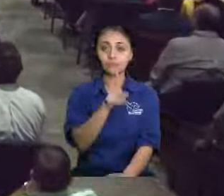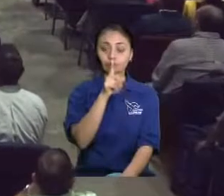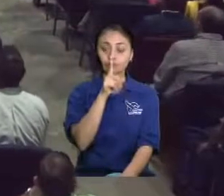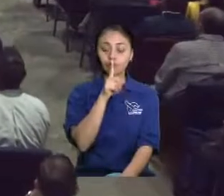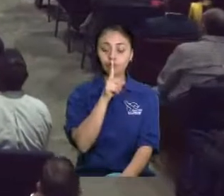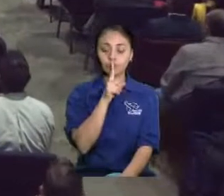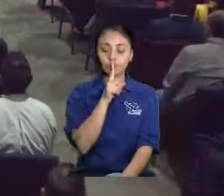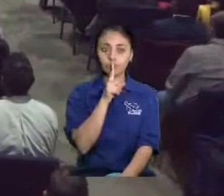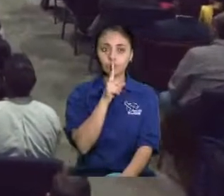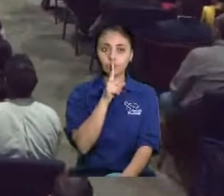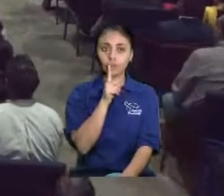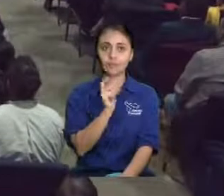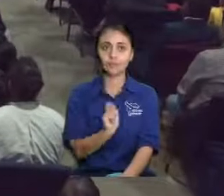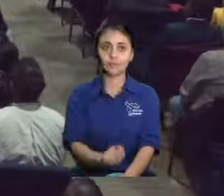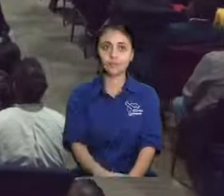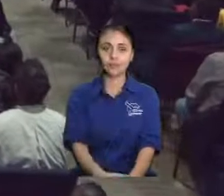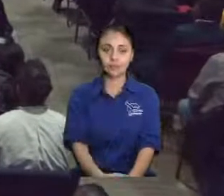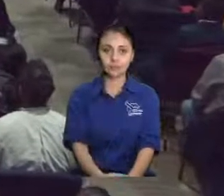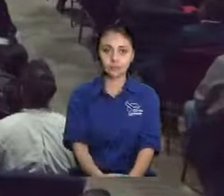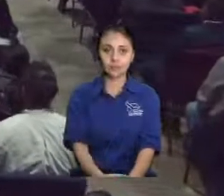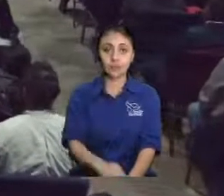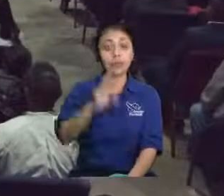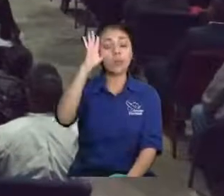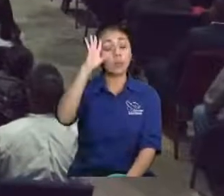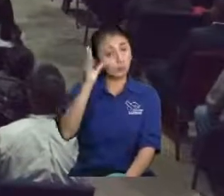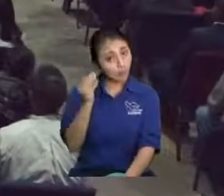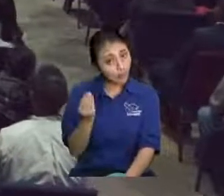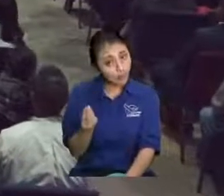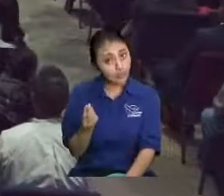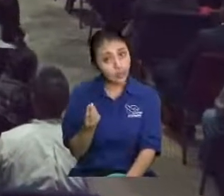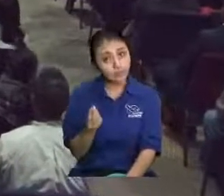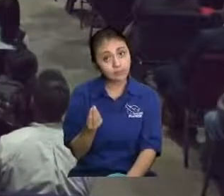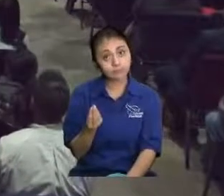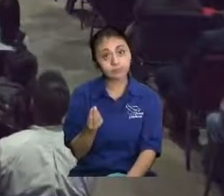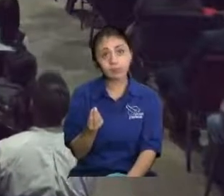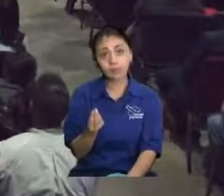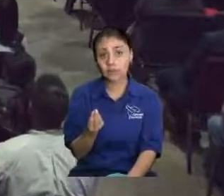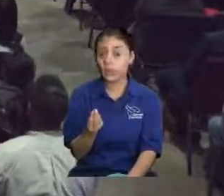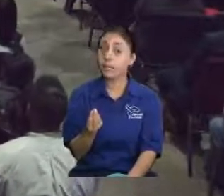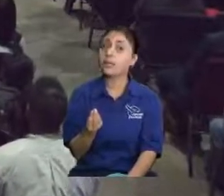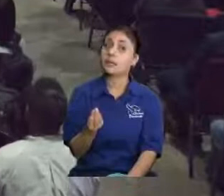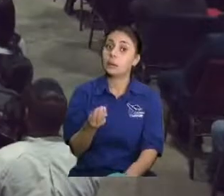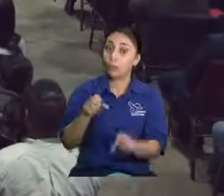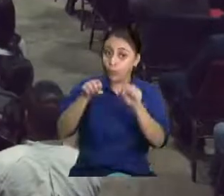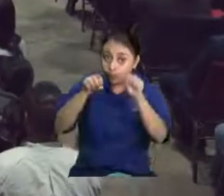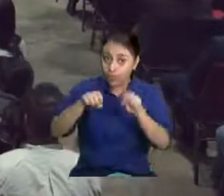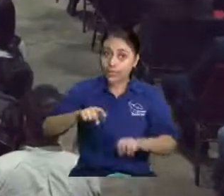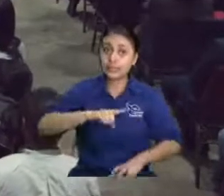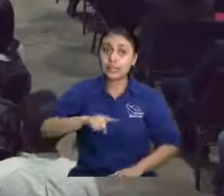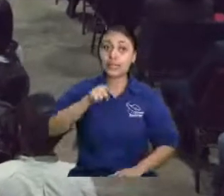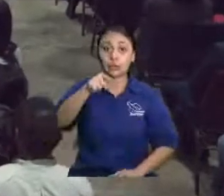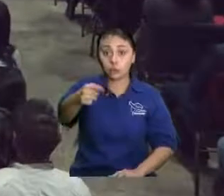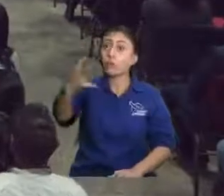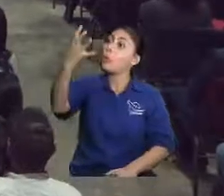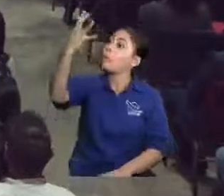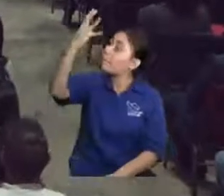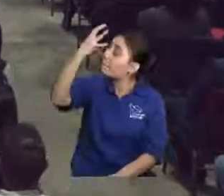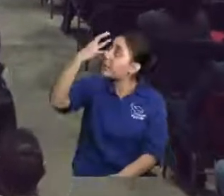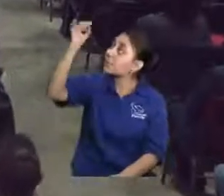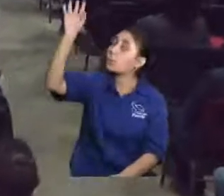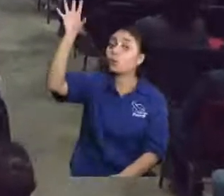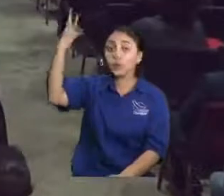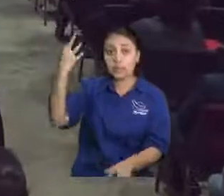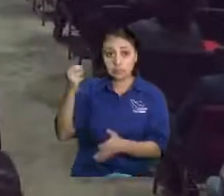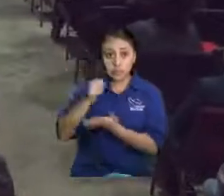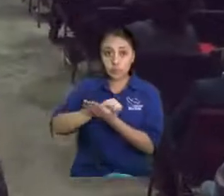Calladita la boca, porque puede ser que estuviera incluso blasfemando contra el Espíritu Santo, porque